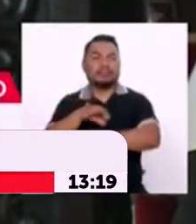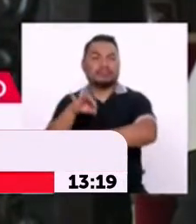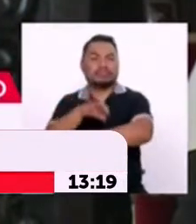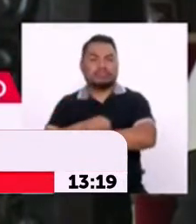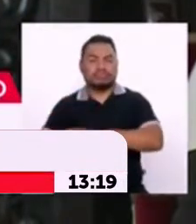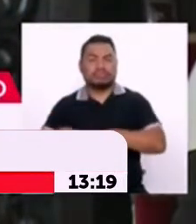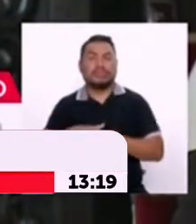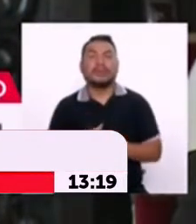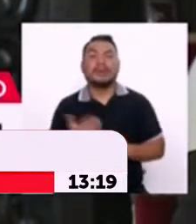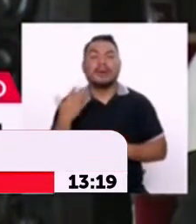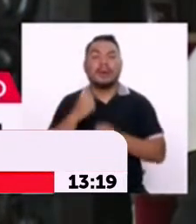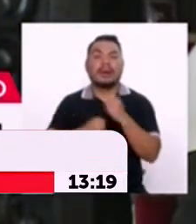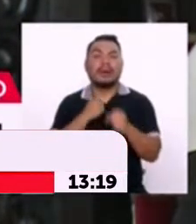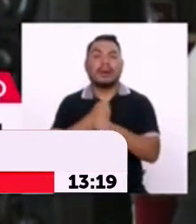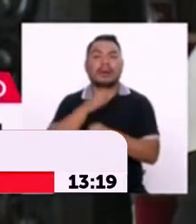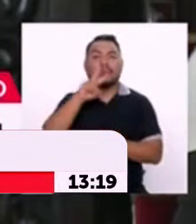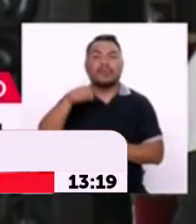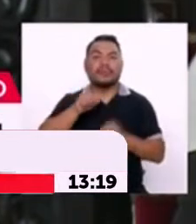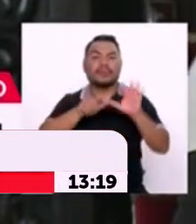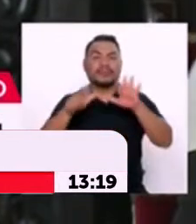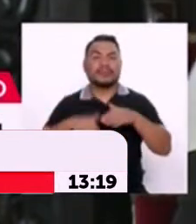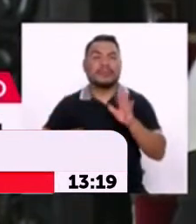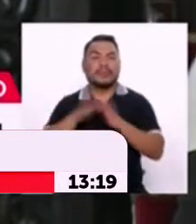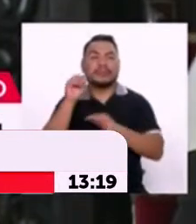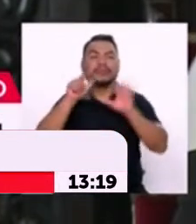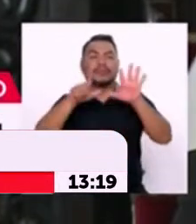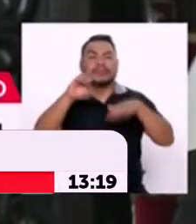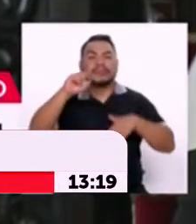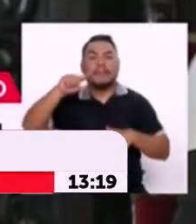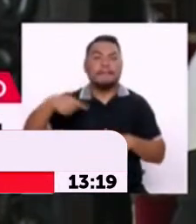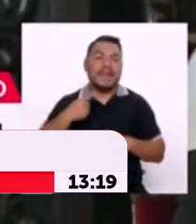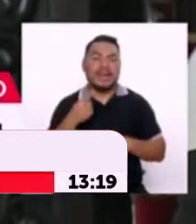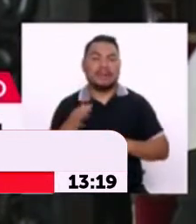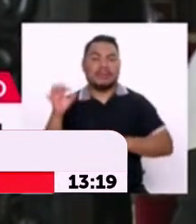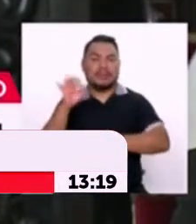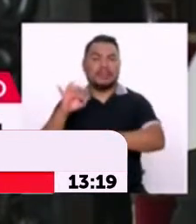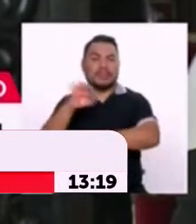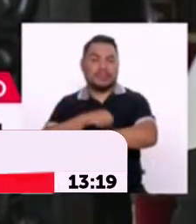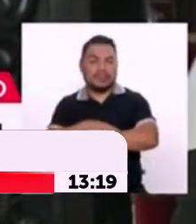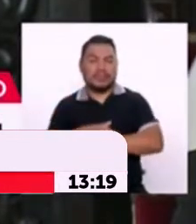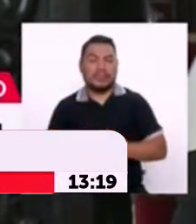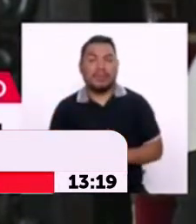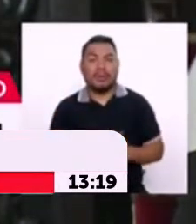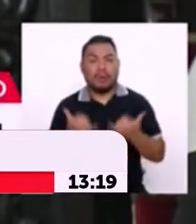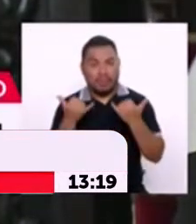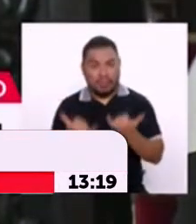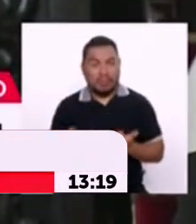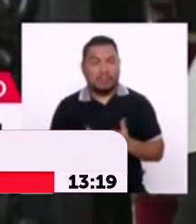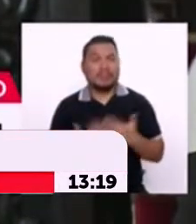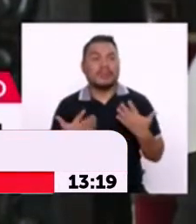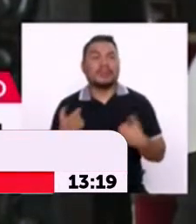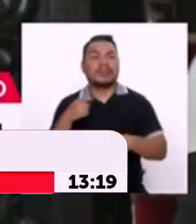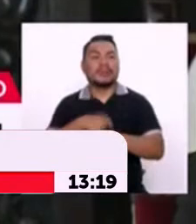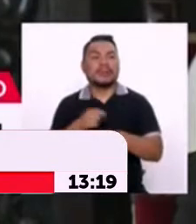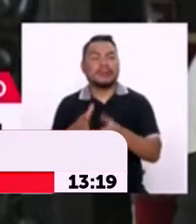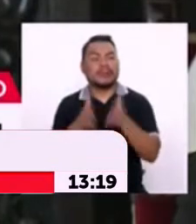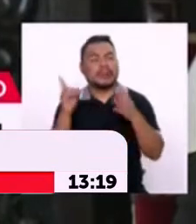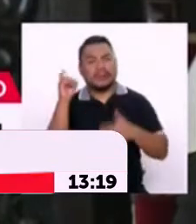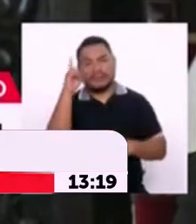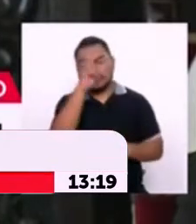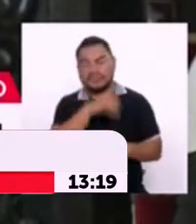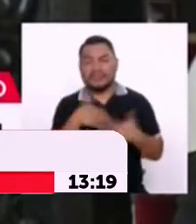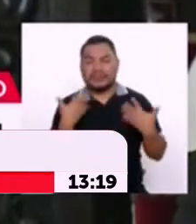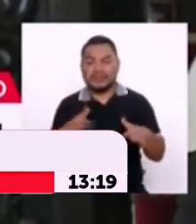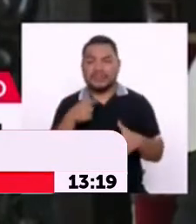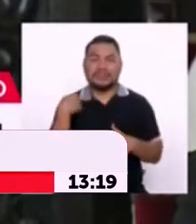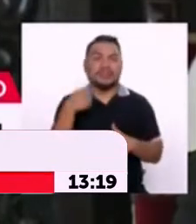casos. El 2017, más de 70.000 casos. Hoy, en una etapa tan